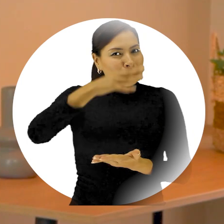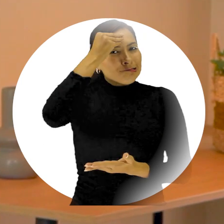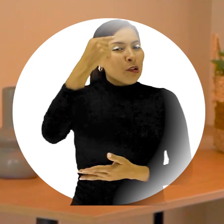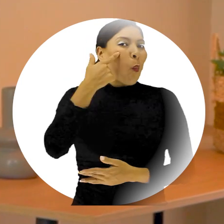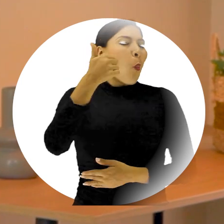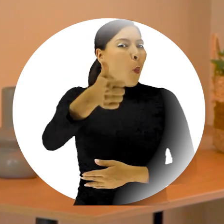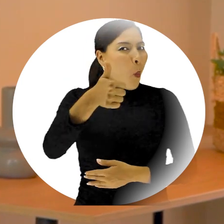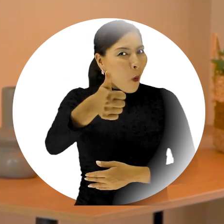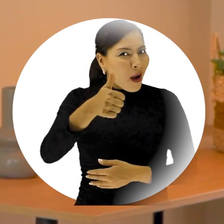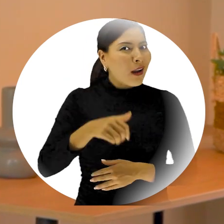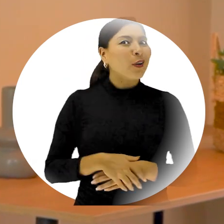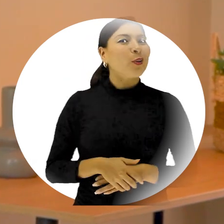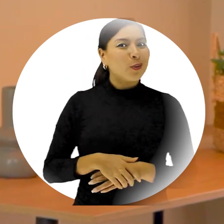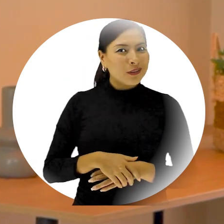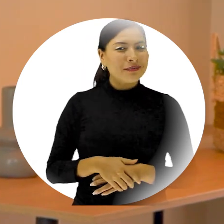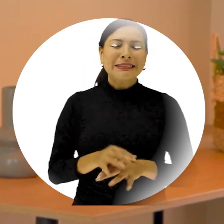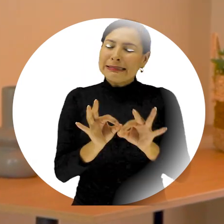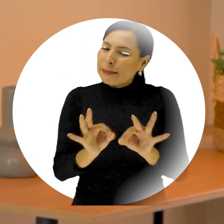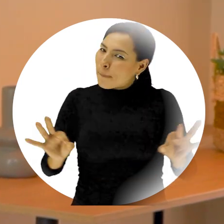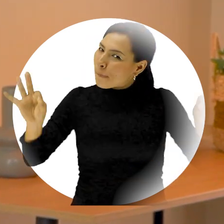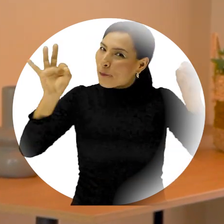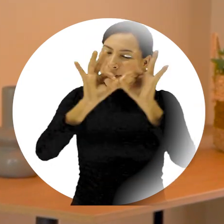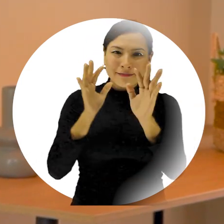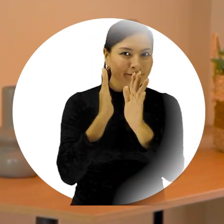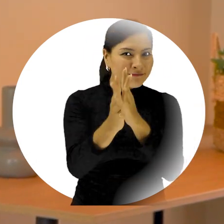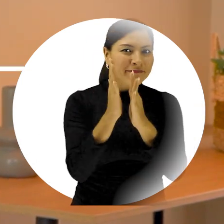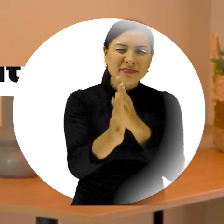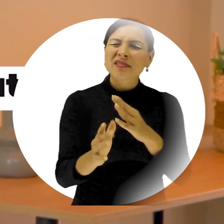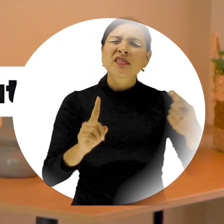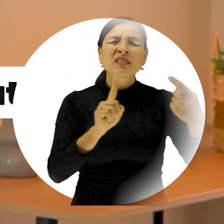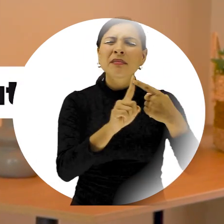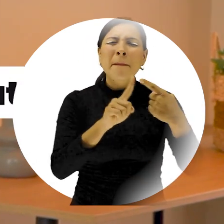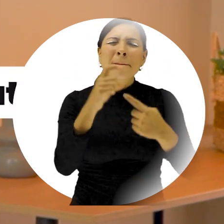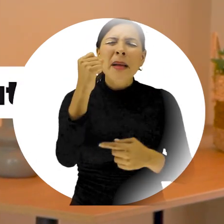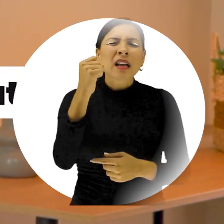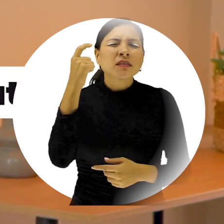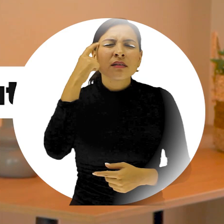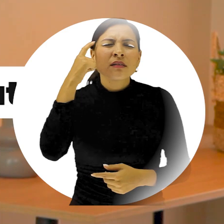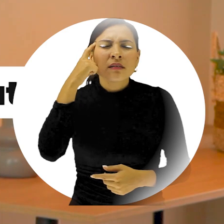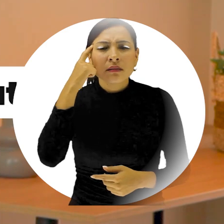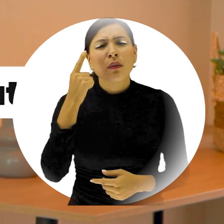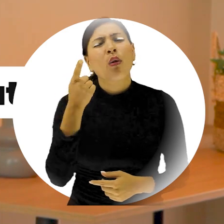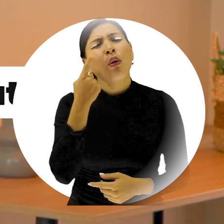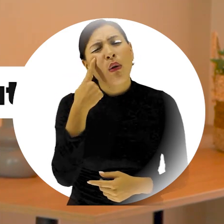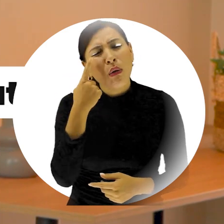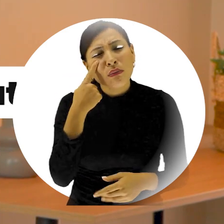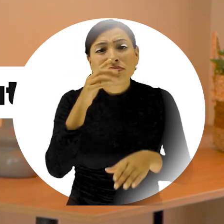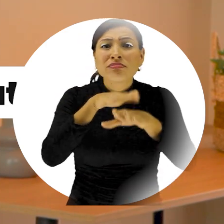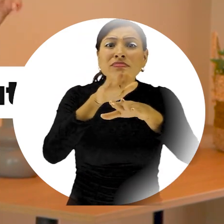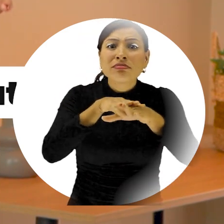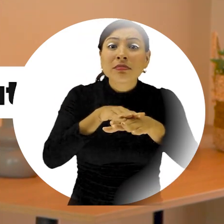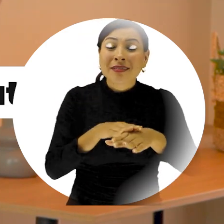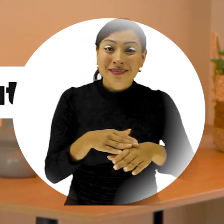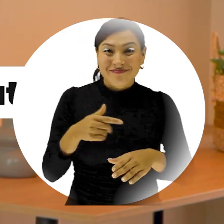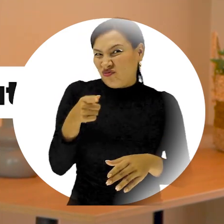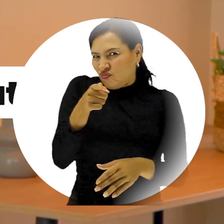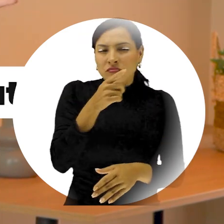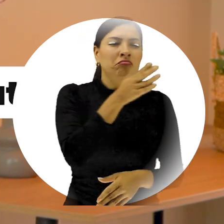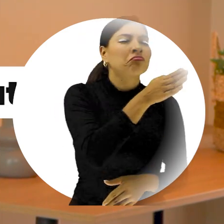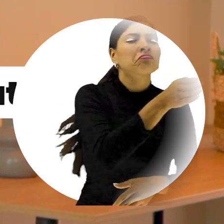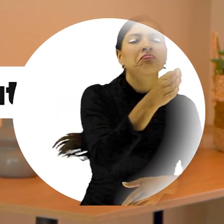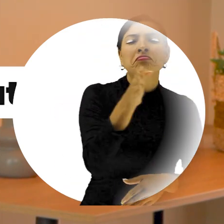y que nos parece también importante contarles. Lo primero es que le pongan mucho ojo a los avisos que